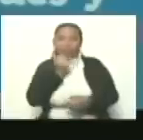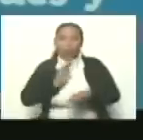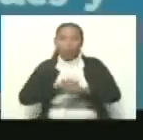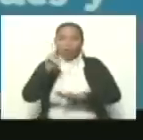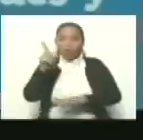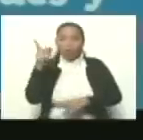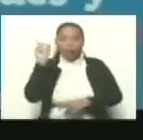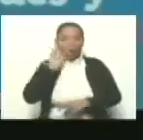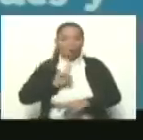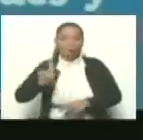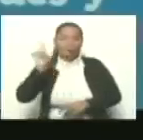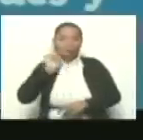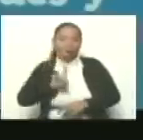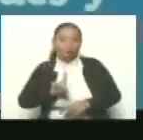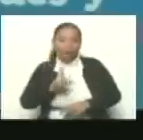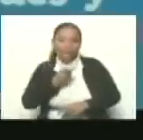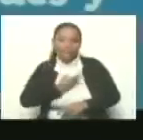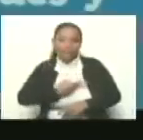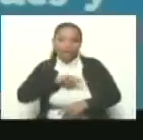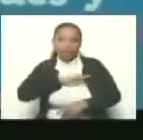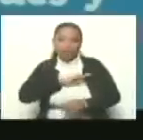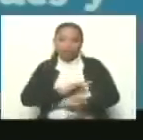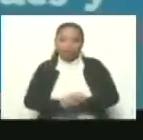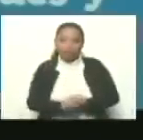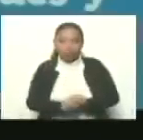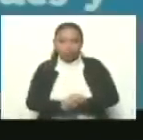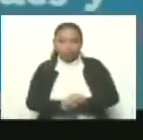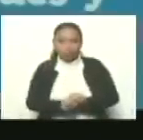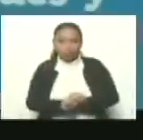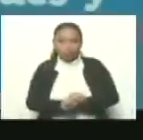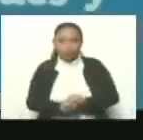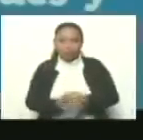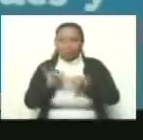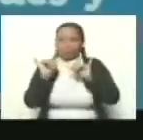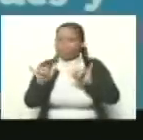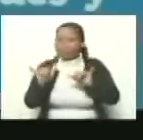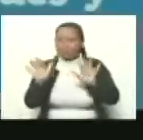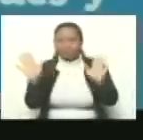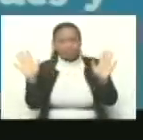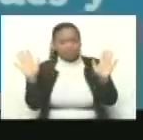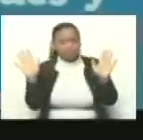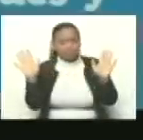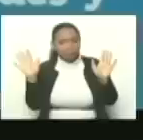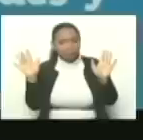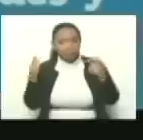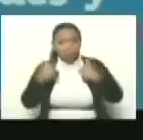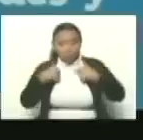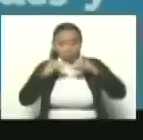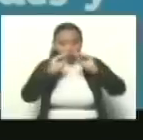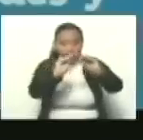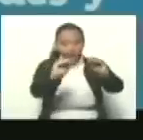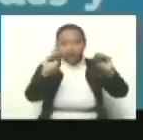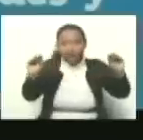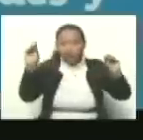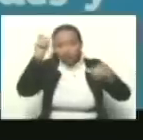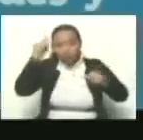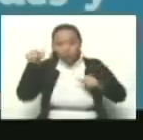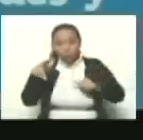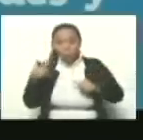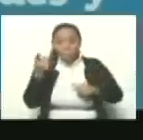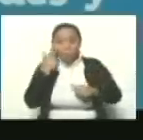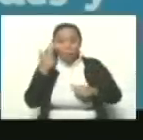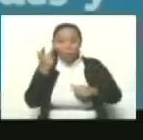mentiroso, por falso. Así mismo, así de sencillo. Y llamo al pueblo a poner